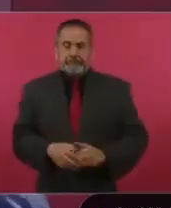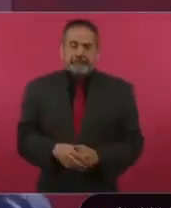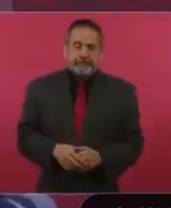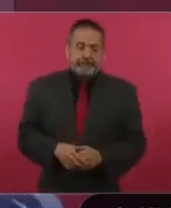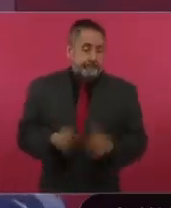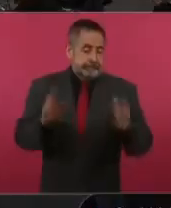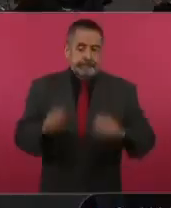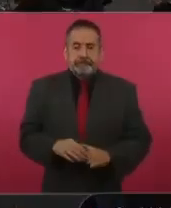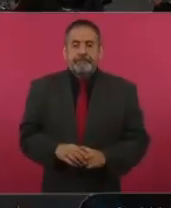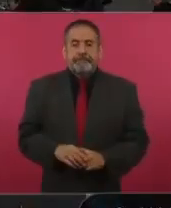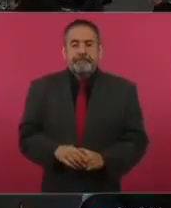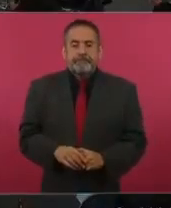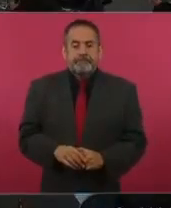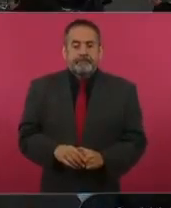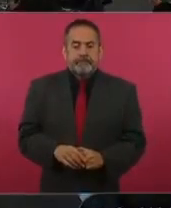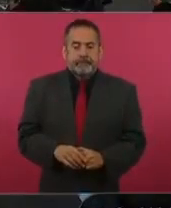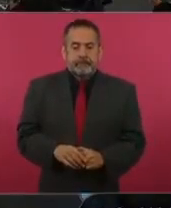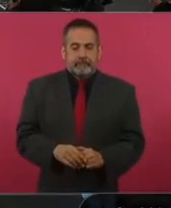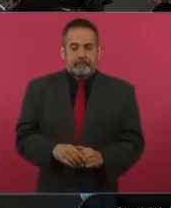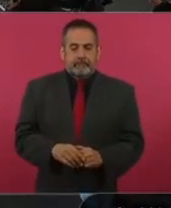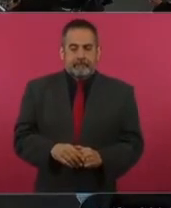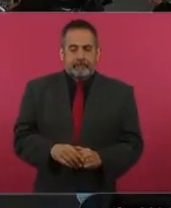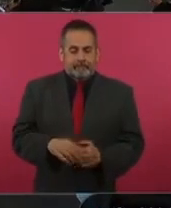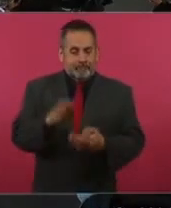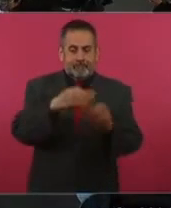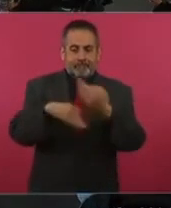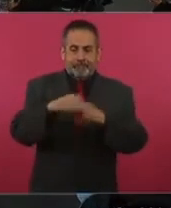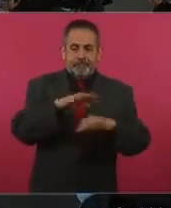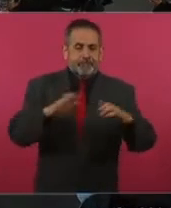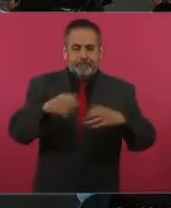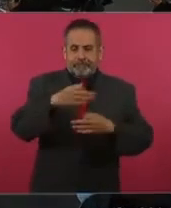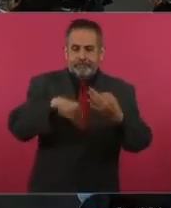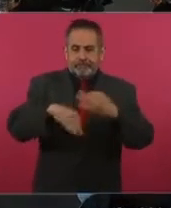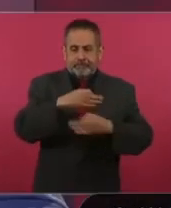Pero bueno, todos, ¿no?